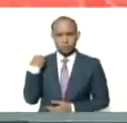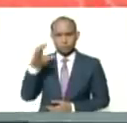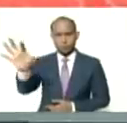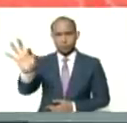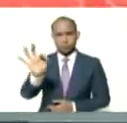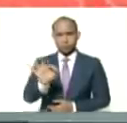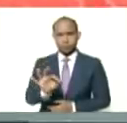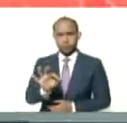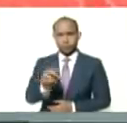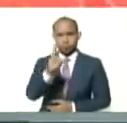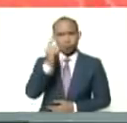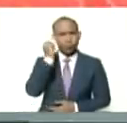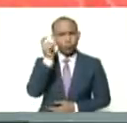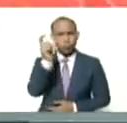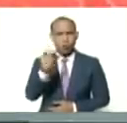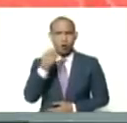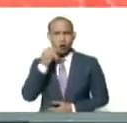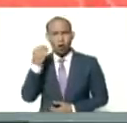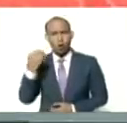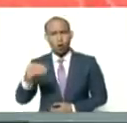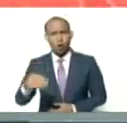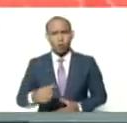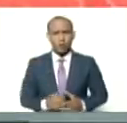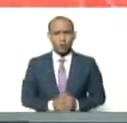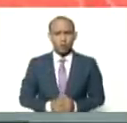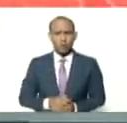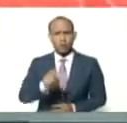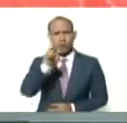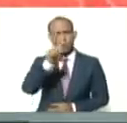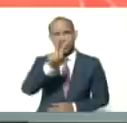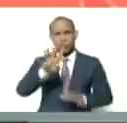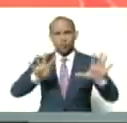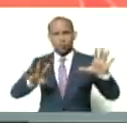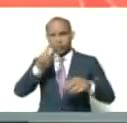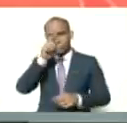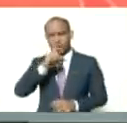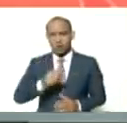muchacha joven, una muchacha de 29 años,